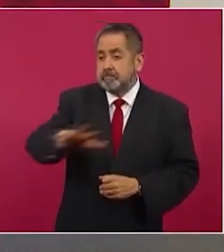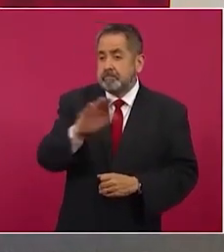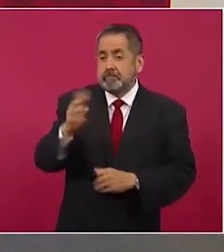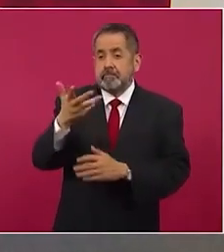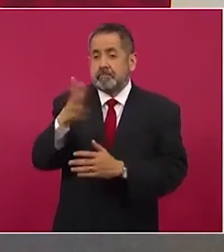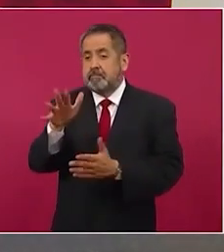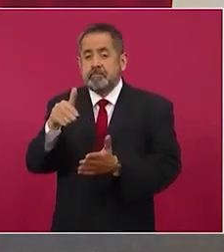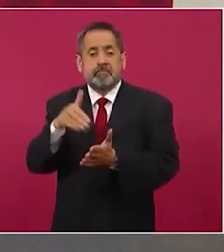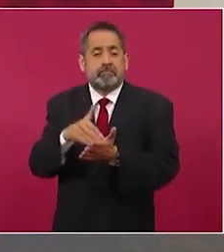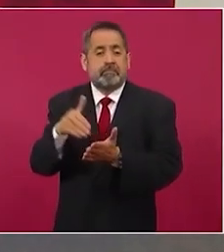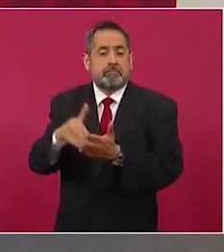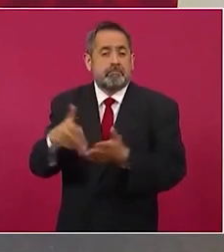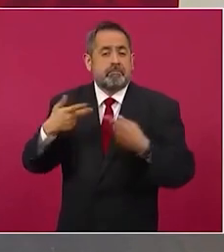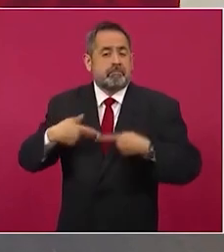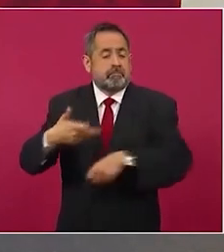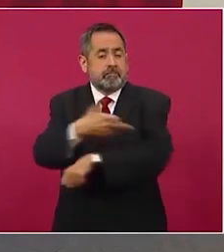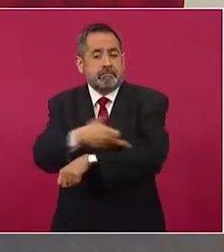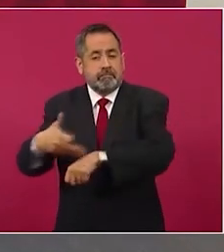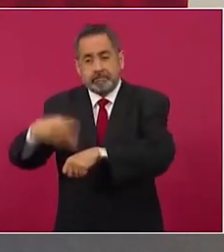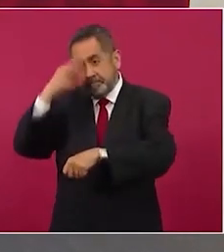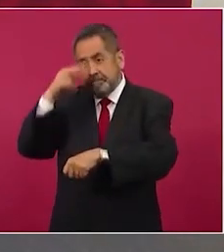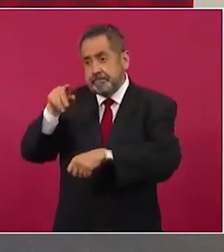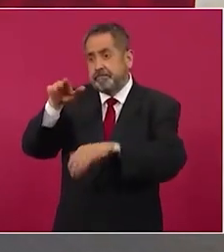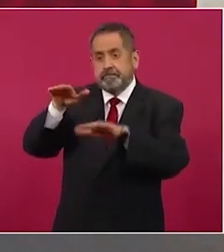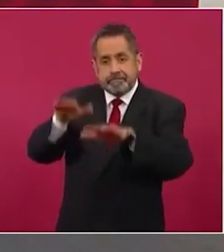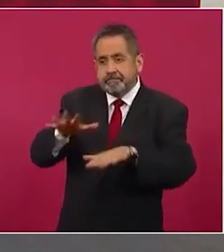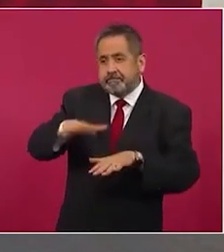millones de familias mexicanas abajo.